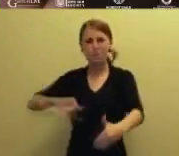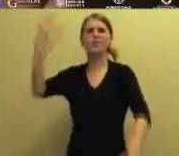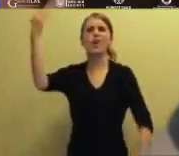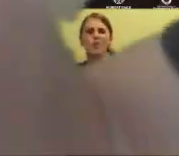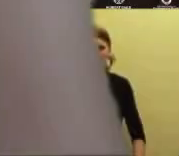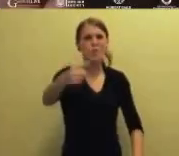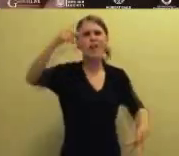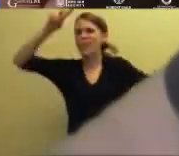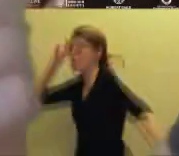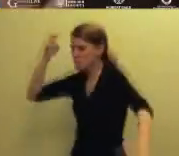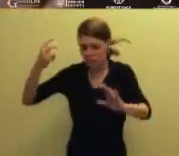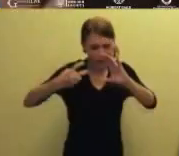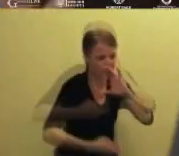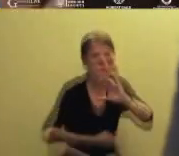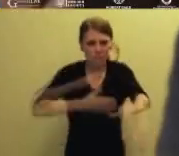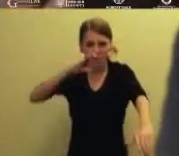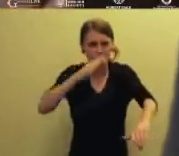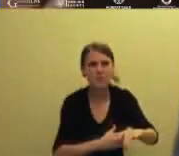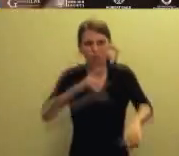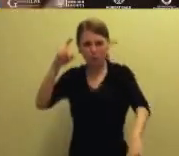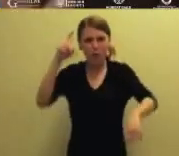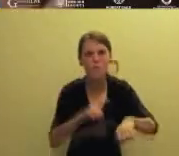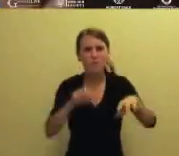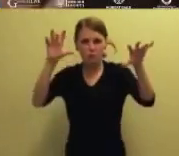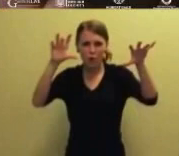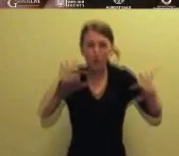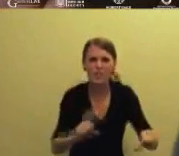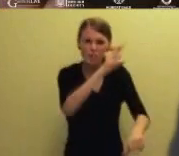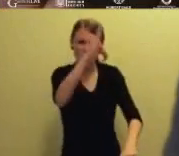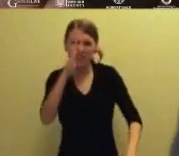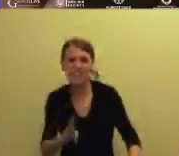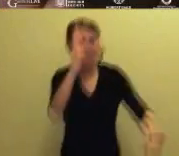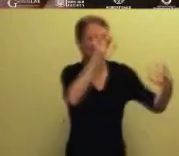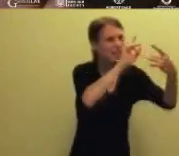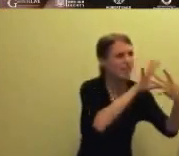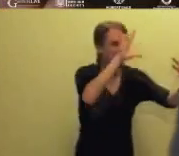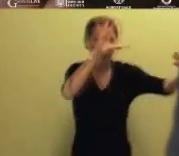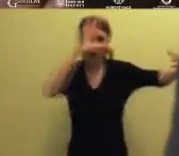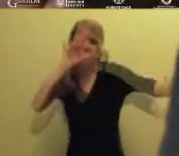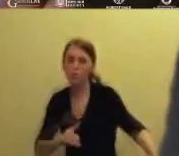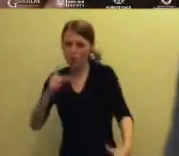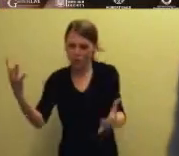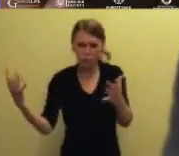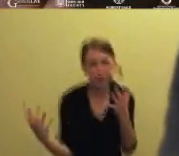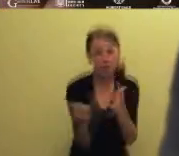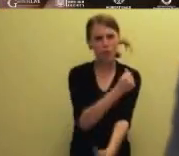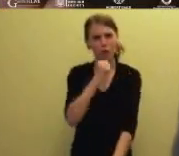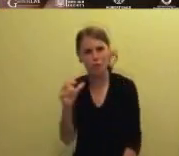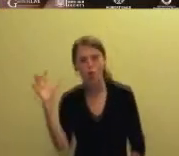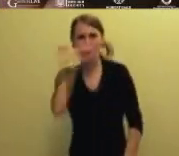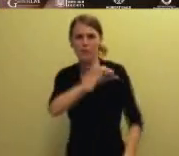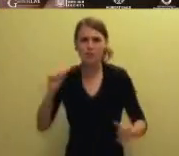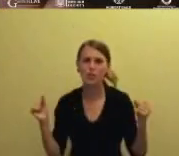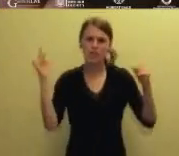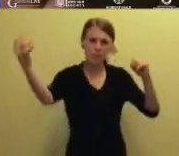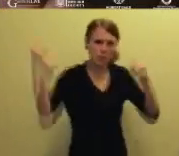pegando gratuitamente habéis bueno lo funden haya leches en el suelo y ya como el otro que no se eleve pues bueno ocultas el clinch